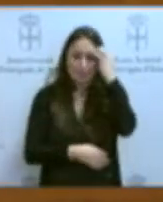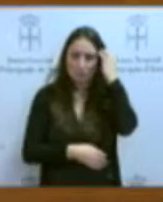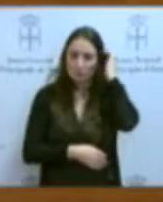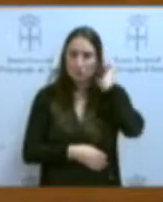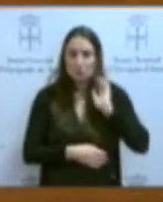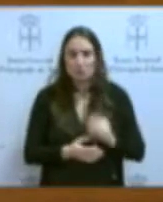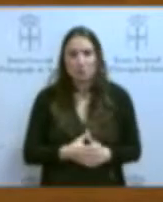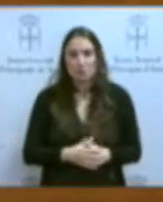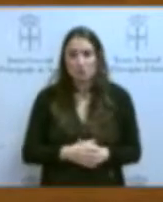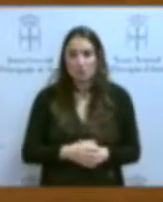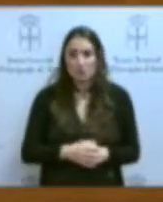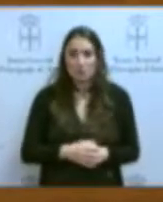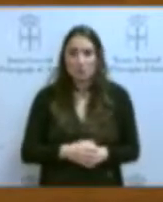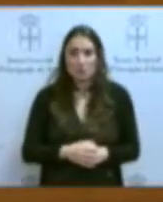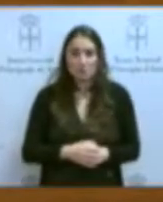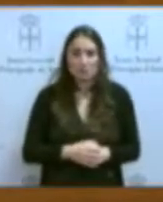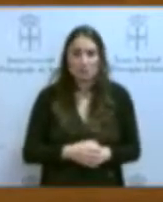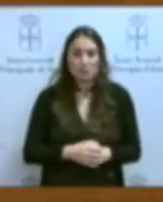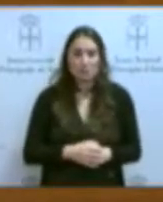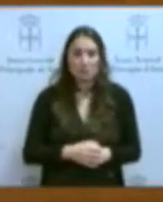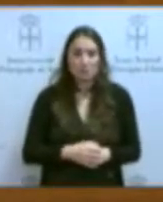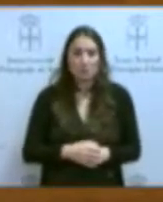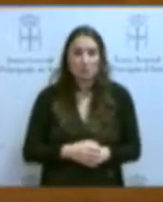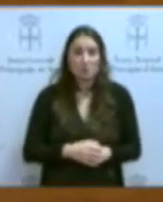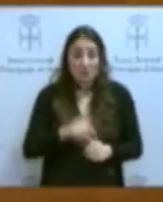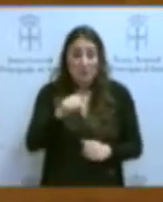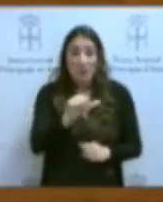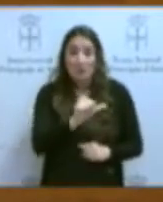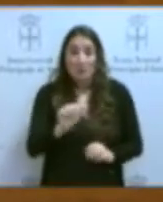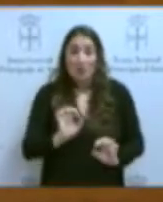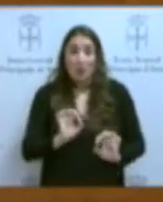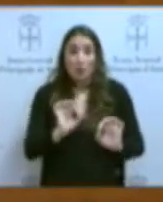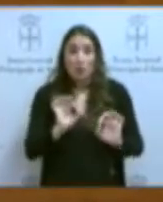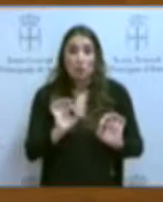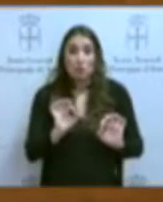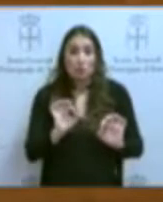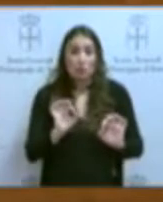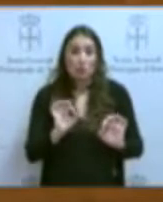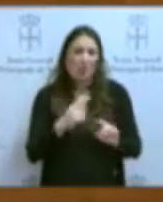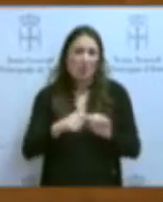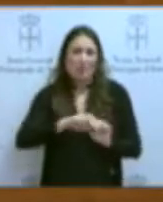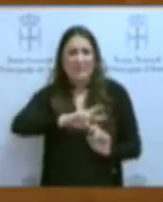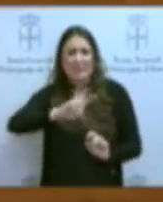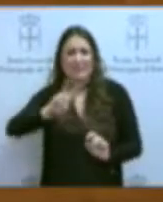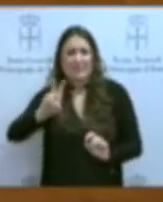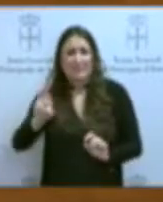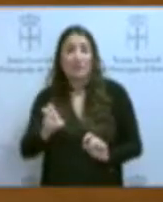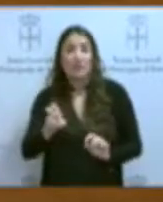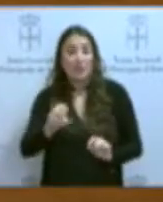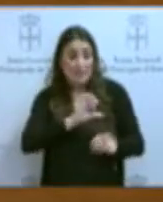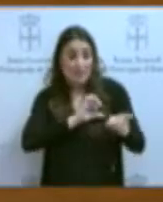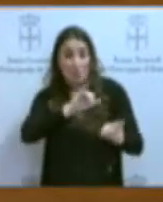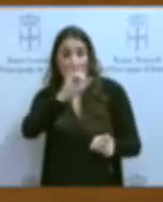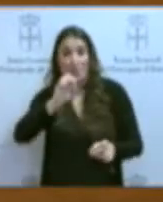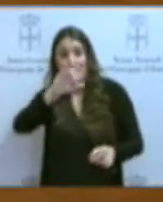oposición. En ese sentido, pues esta misma semana salían multitud de cuestiones. El señor Zapico hacía